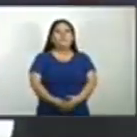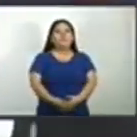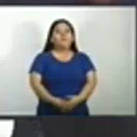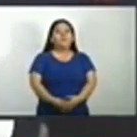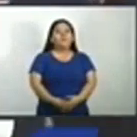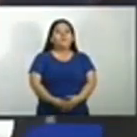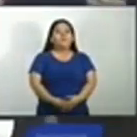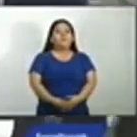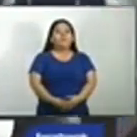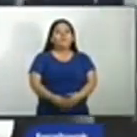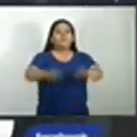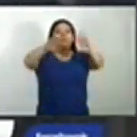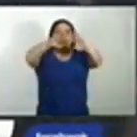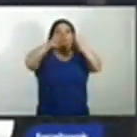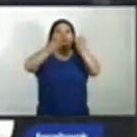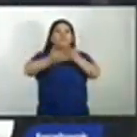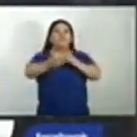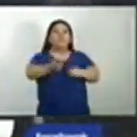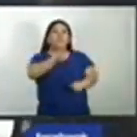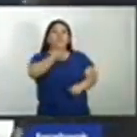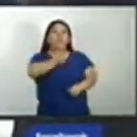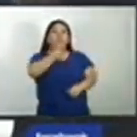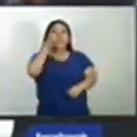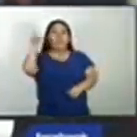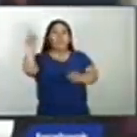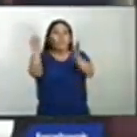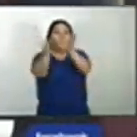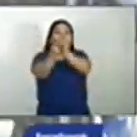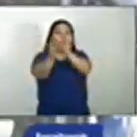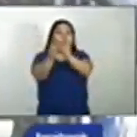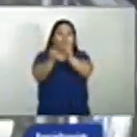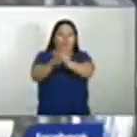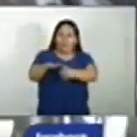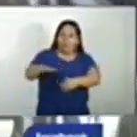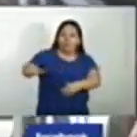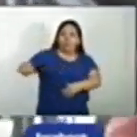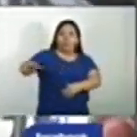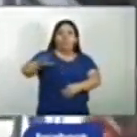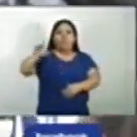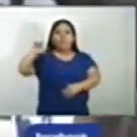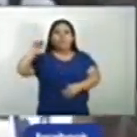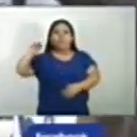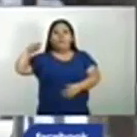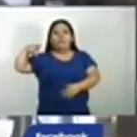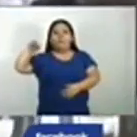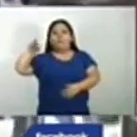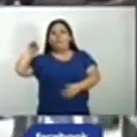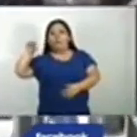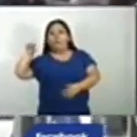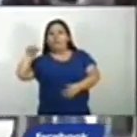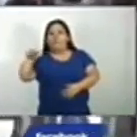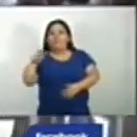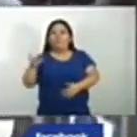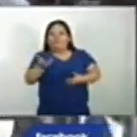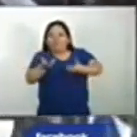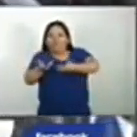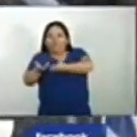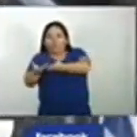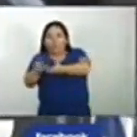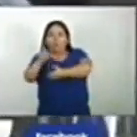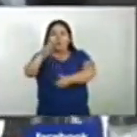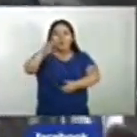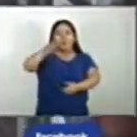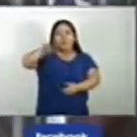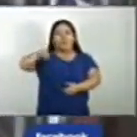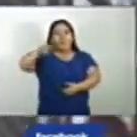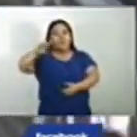En noticias internacionales, crisis en la isla italiana de Lampedusa, que ha sido el destino de cerca de 10.000 migrantes en